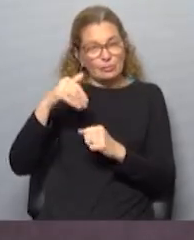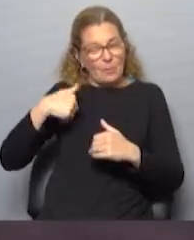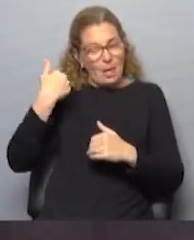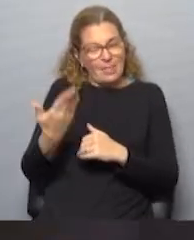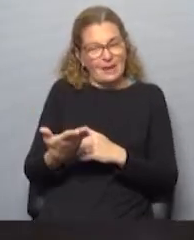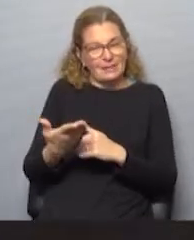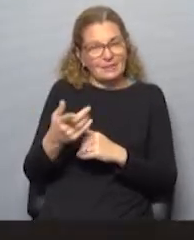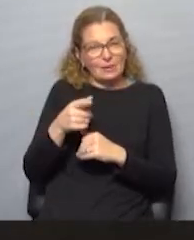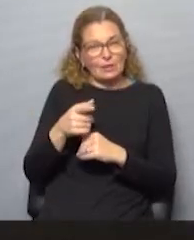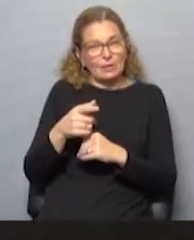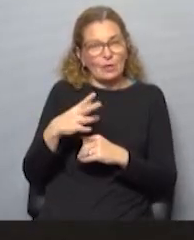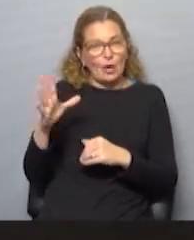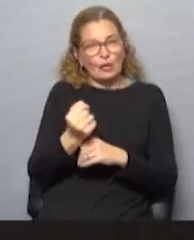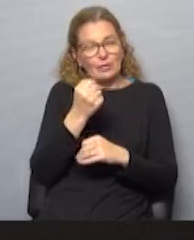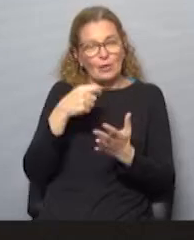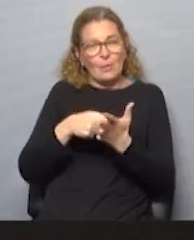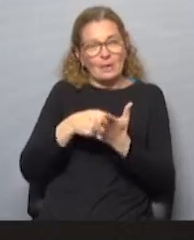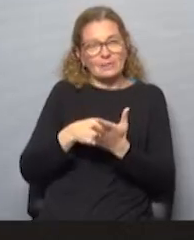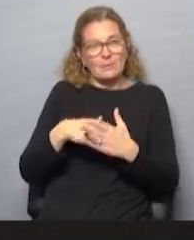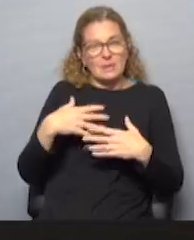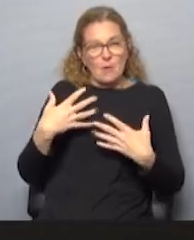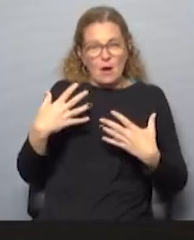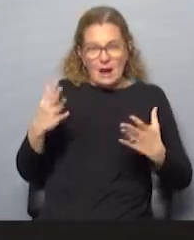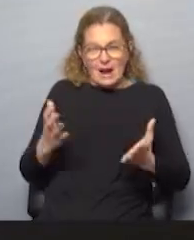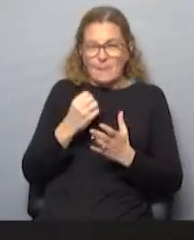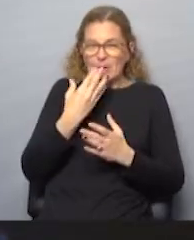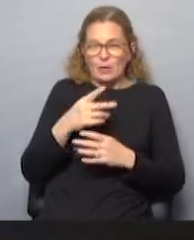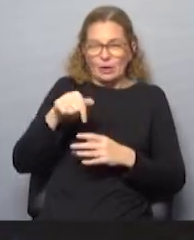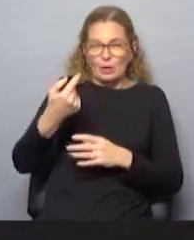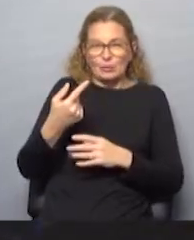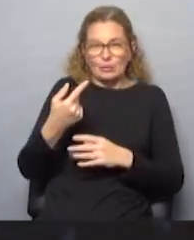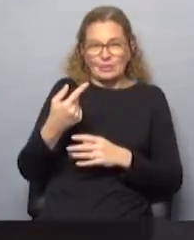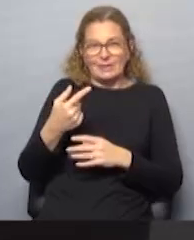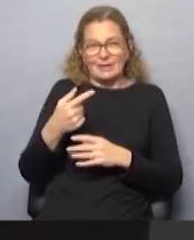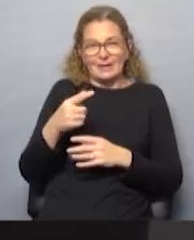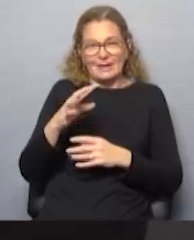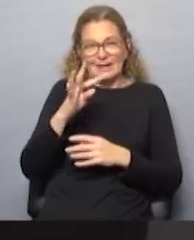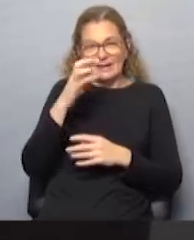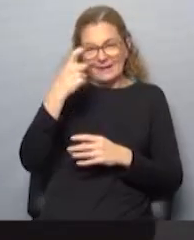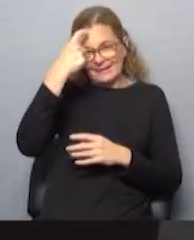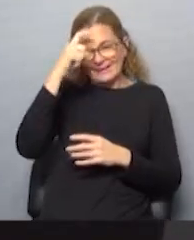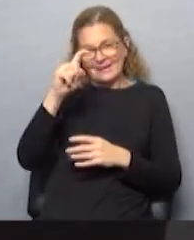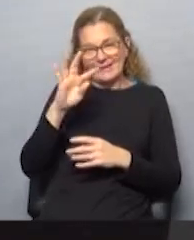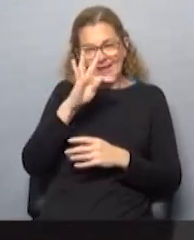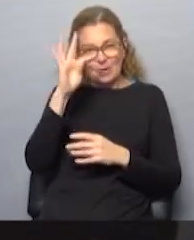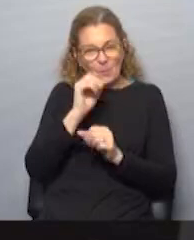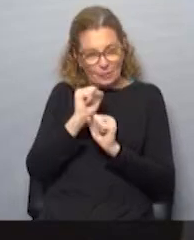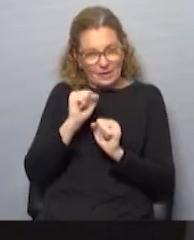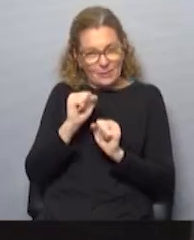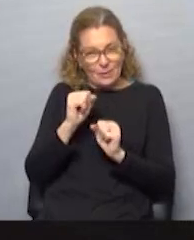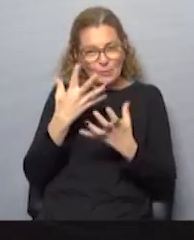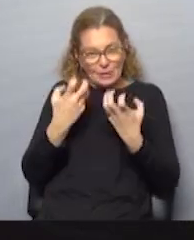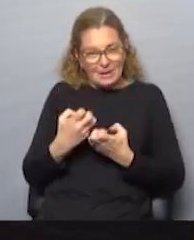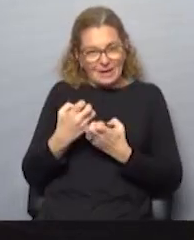y lo que no se consigue con plata le metemos garra y somos mejores que los japoneses en ciencia este mano a mano cuando